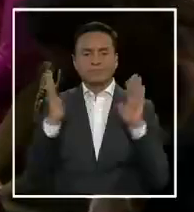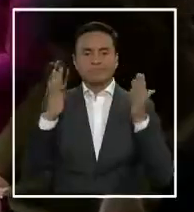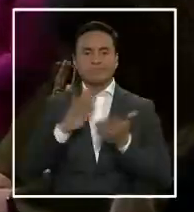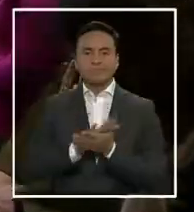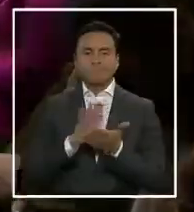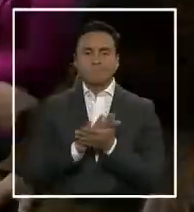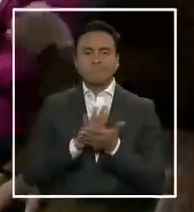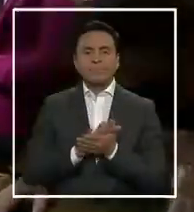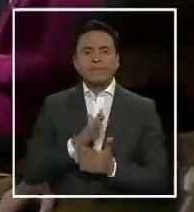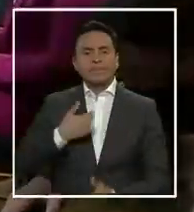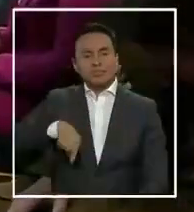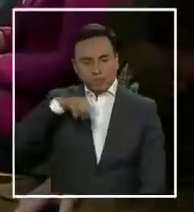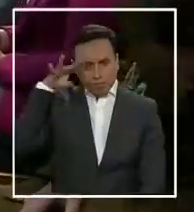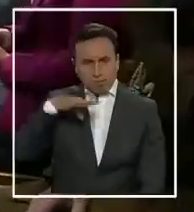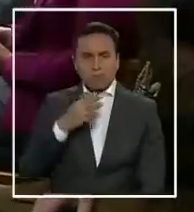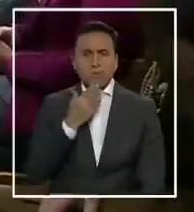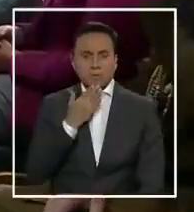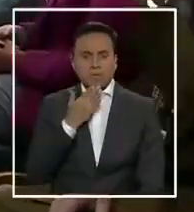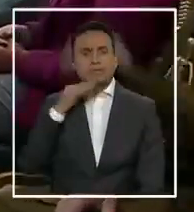sabemos también